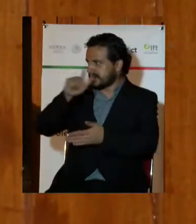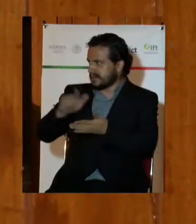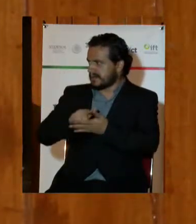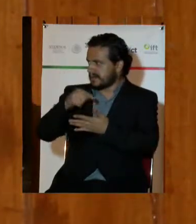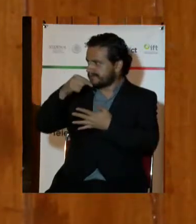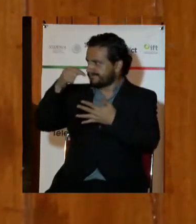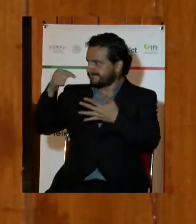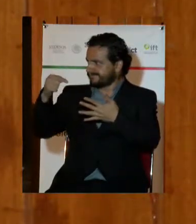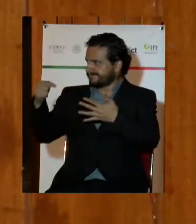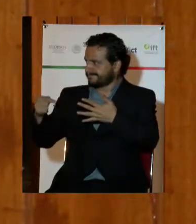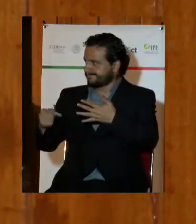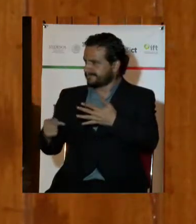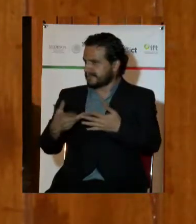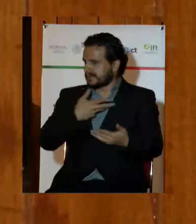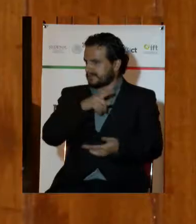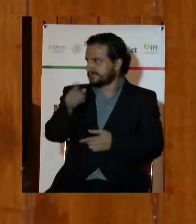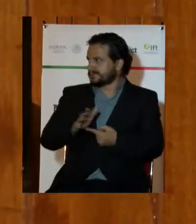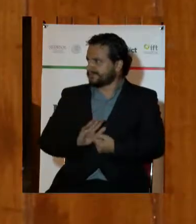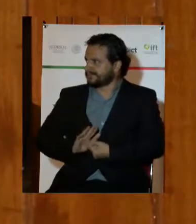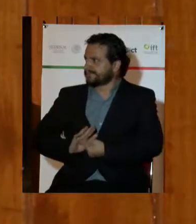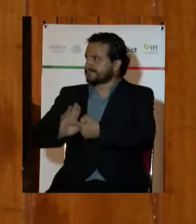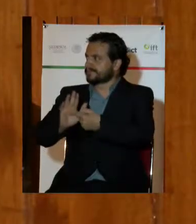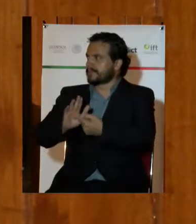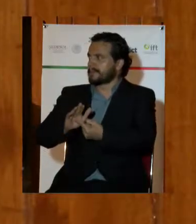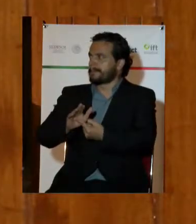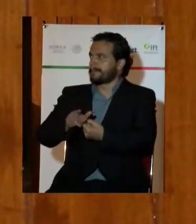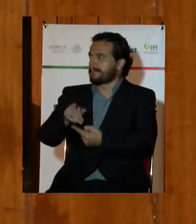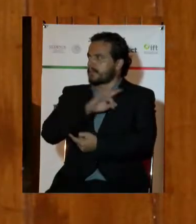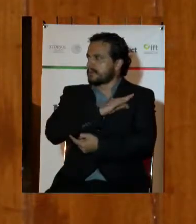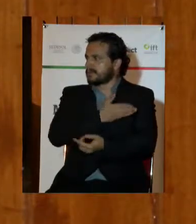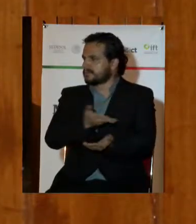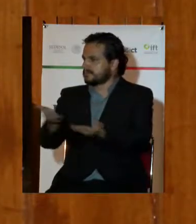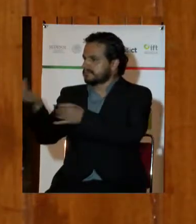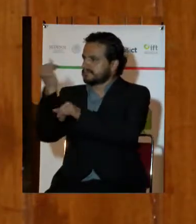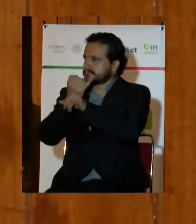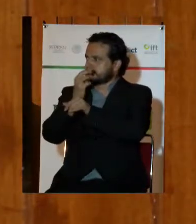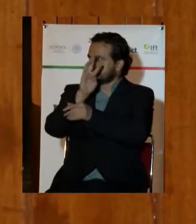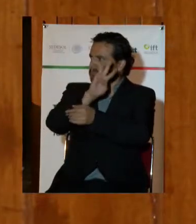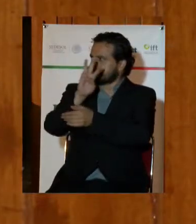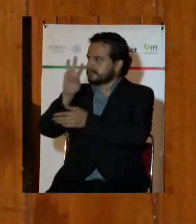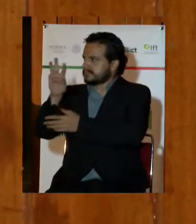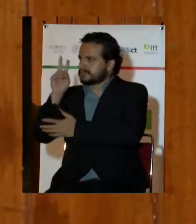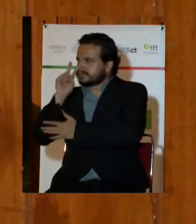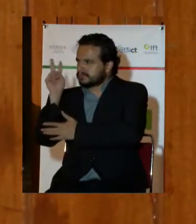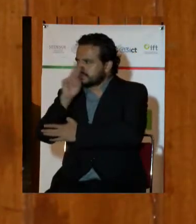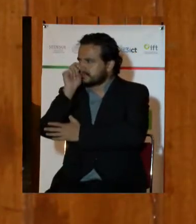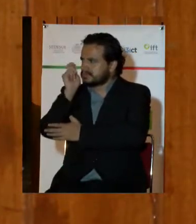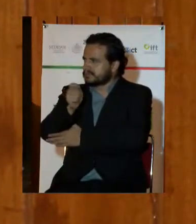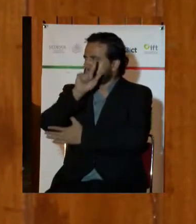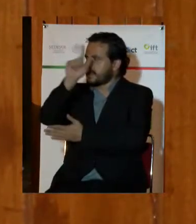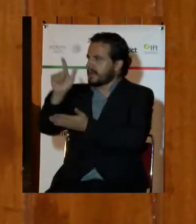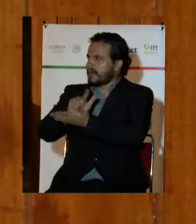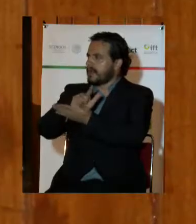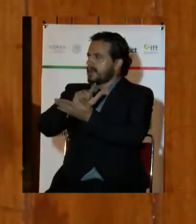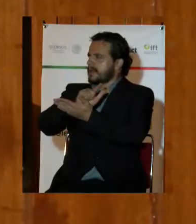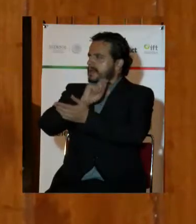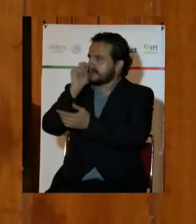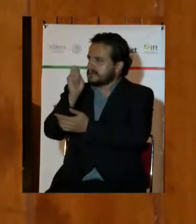con otros, pero entiendo que no es el caso. Y además, en la consulta pública que se hizo de